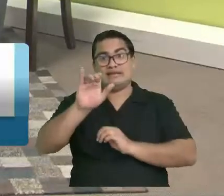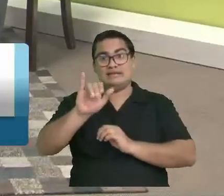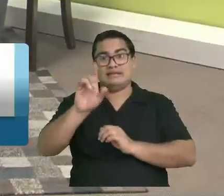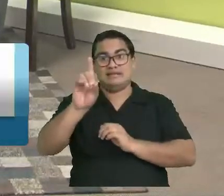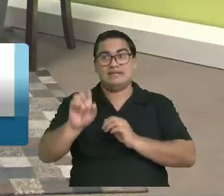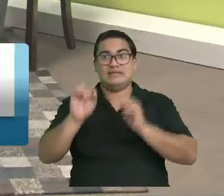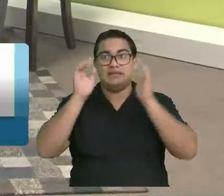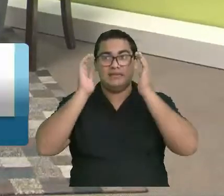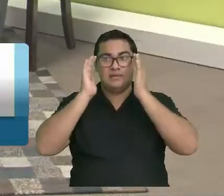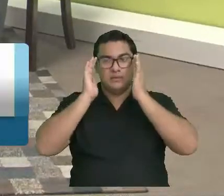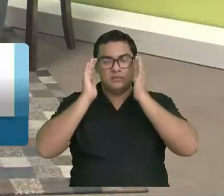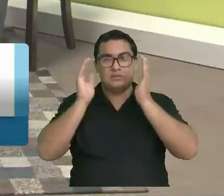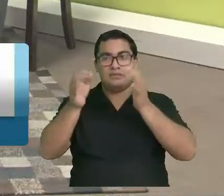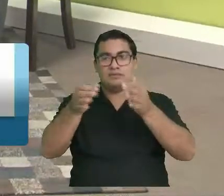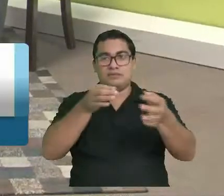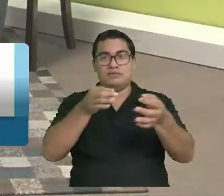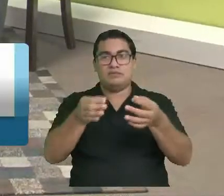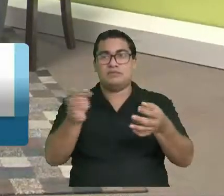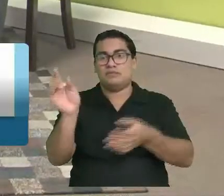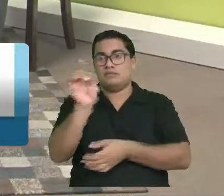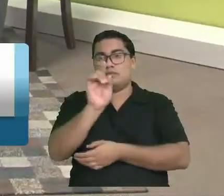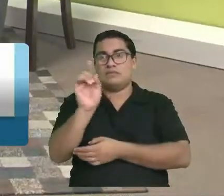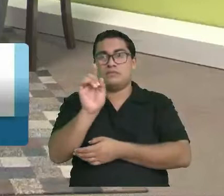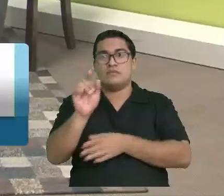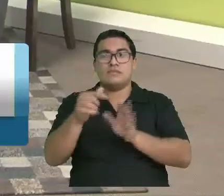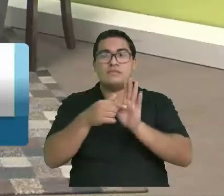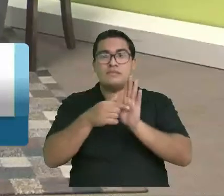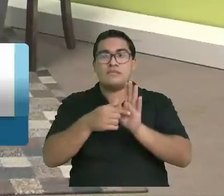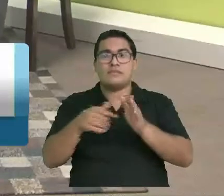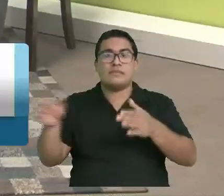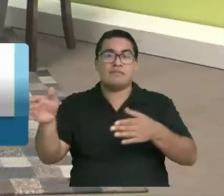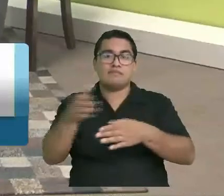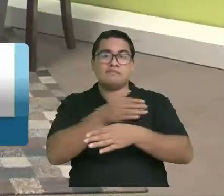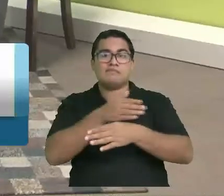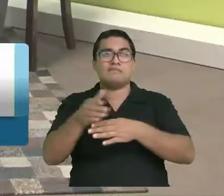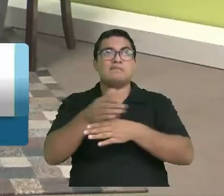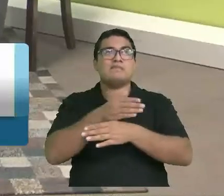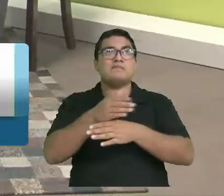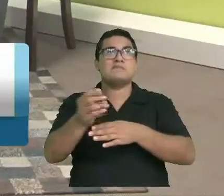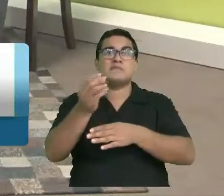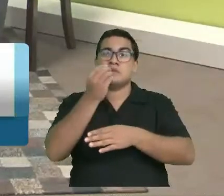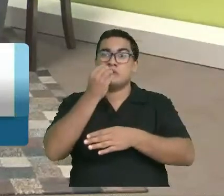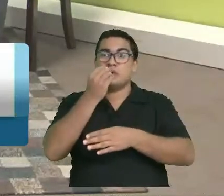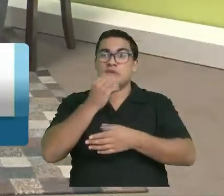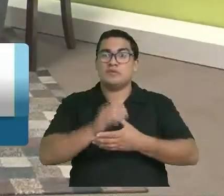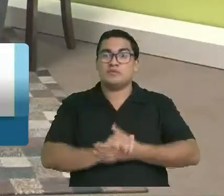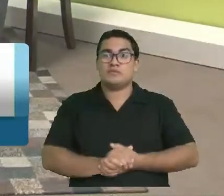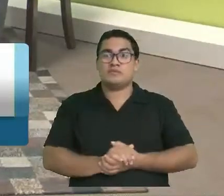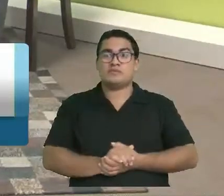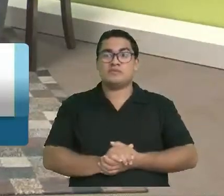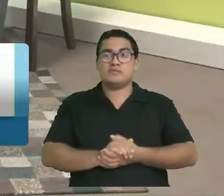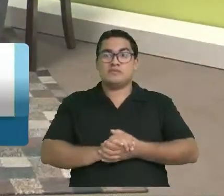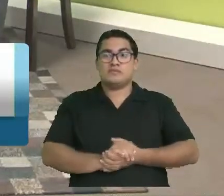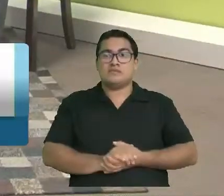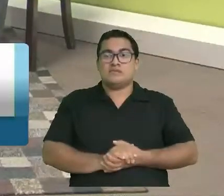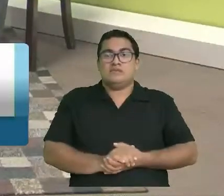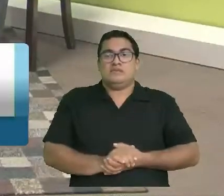No está descrito que tenga alguna relación con ciertas comidas, ¿verdad? Pero sí